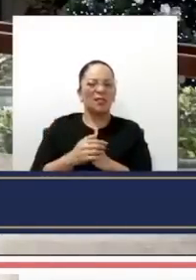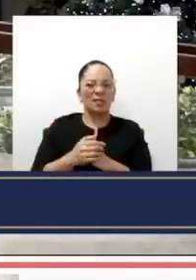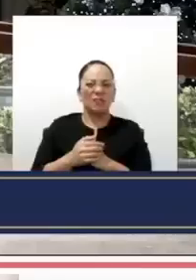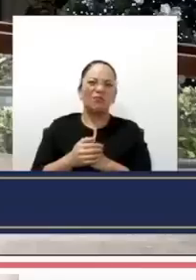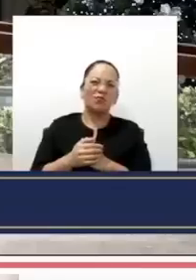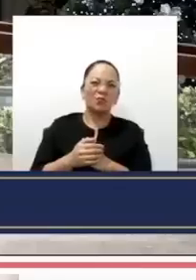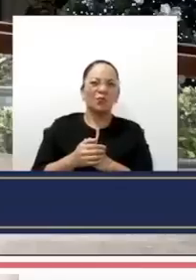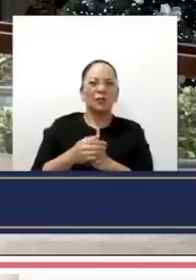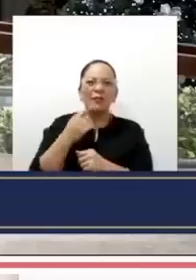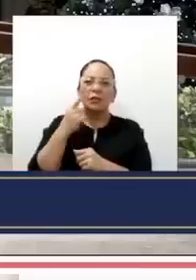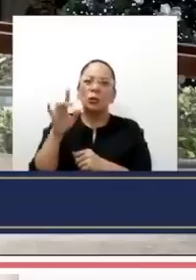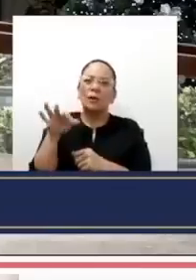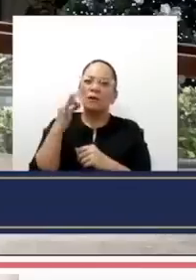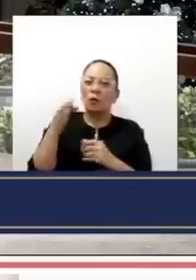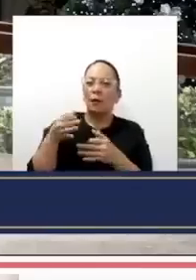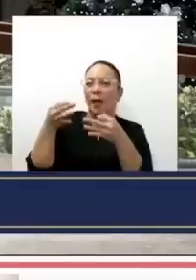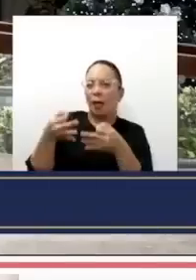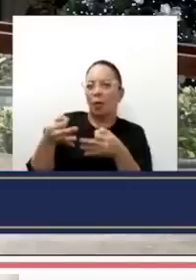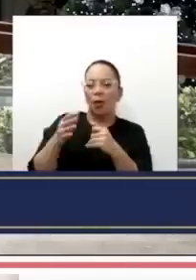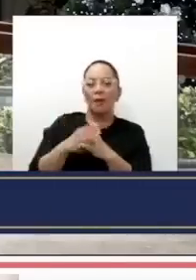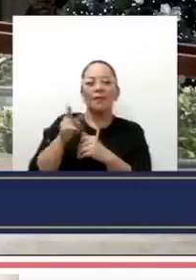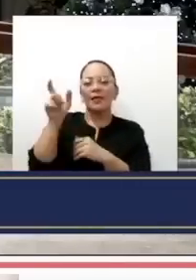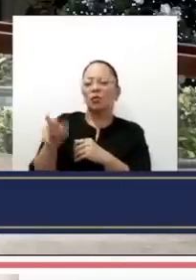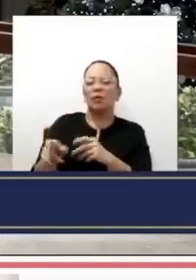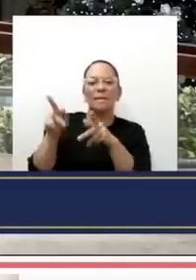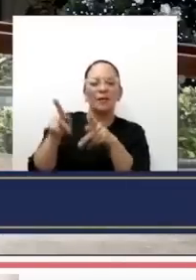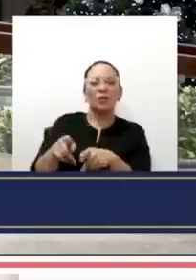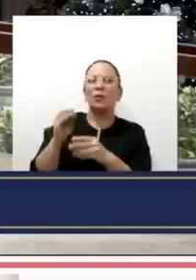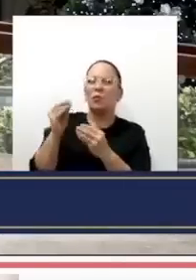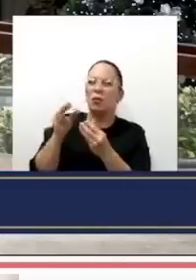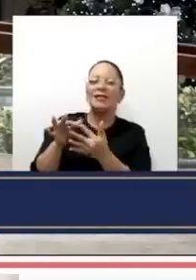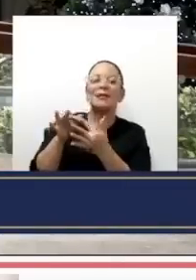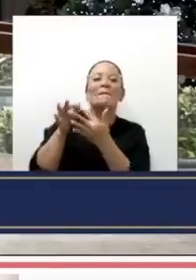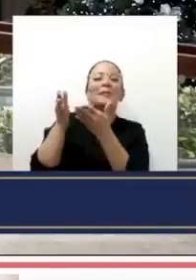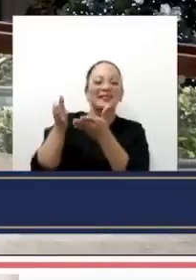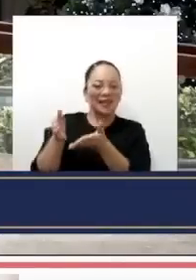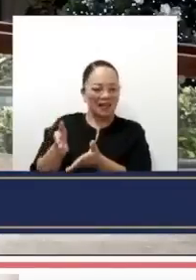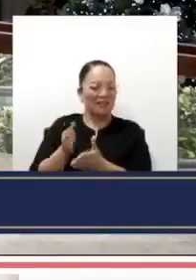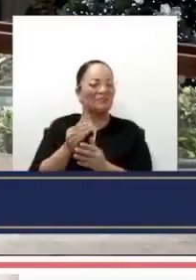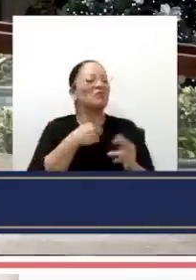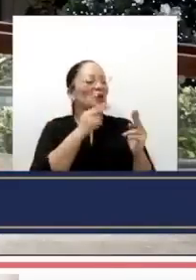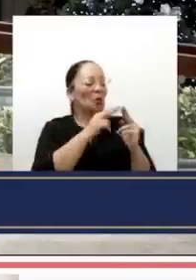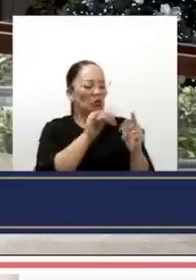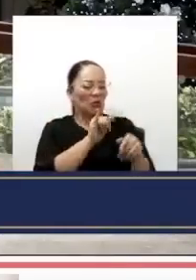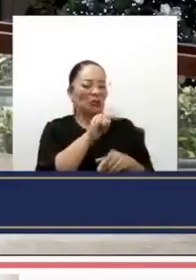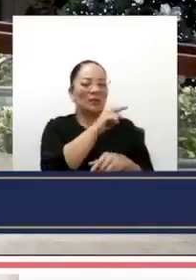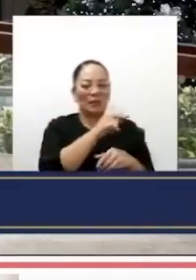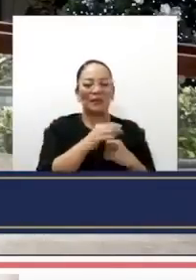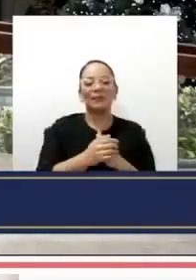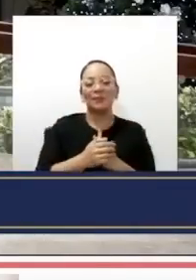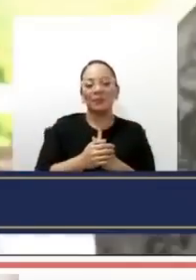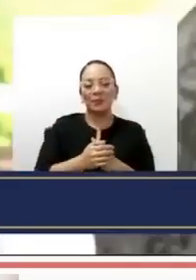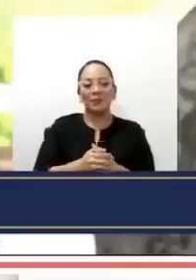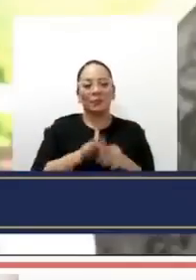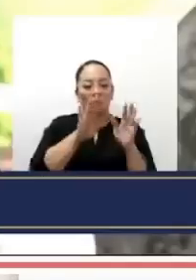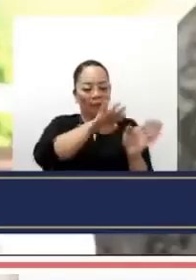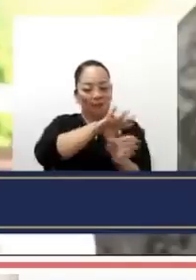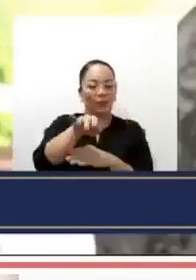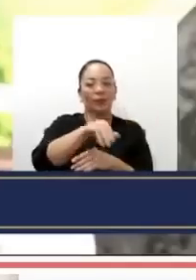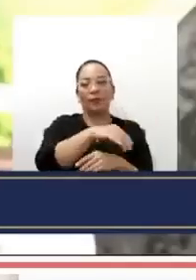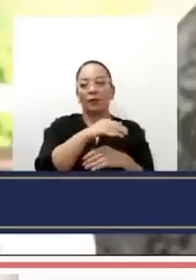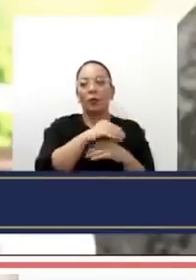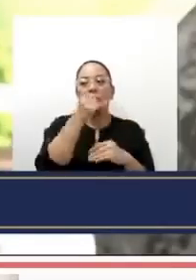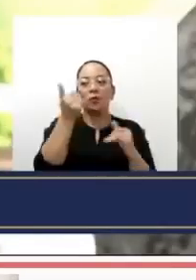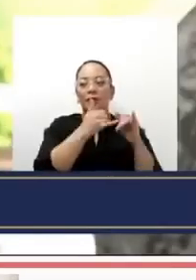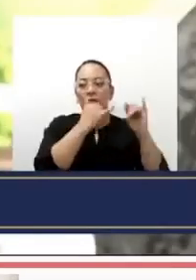para decirlo de una manera diplomática, es una persona muy peculiar. Sí, yo lo conozco también. El siguiente aparece, ya